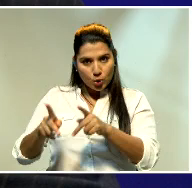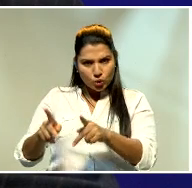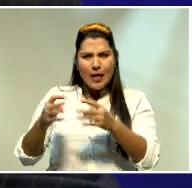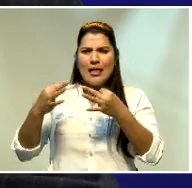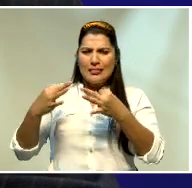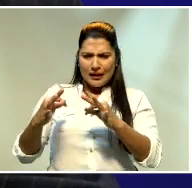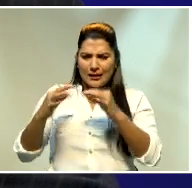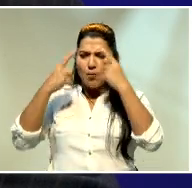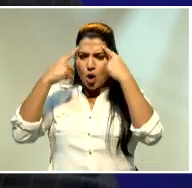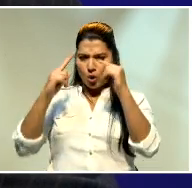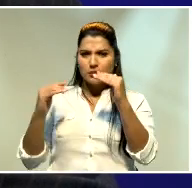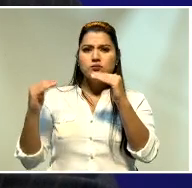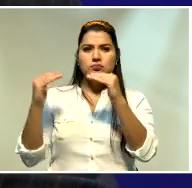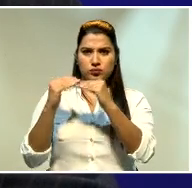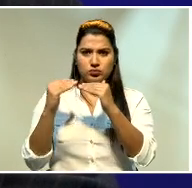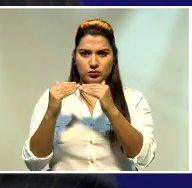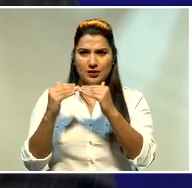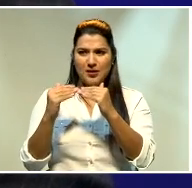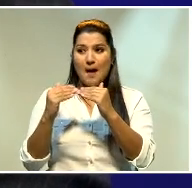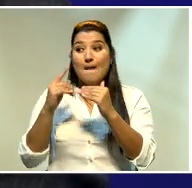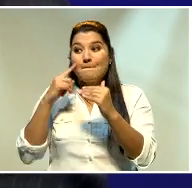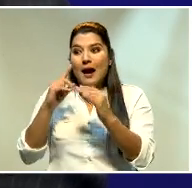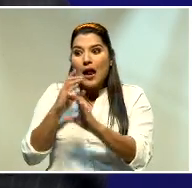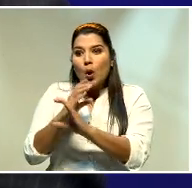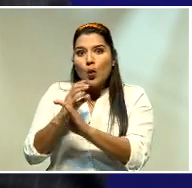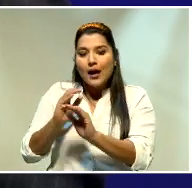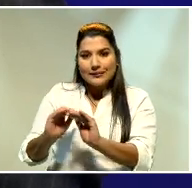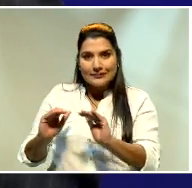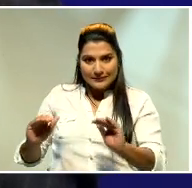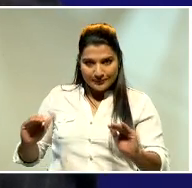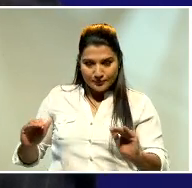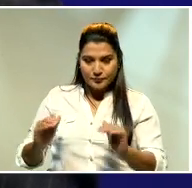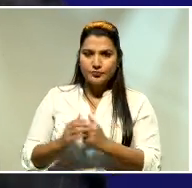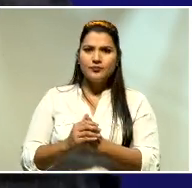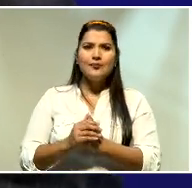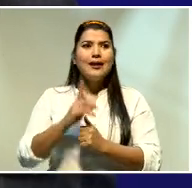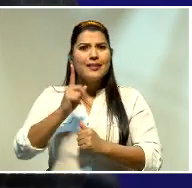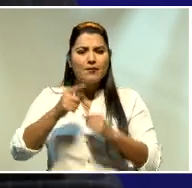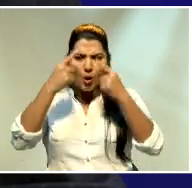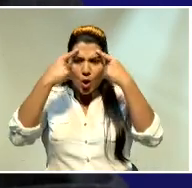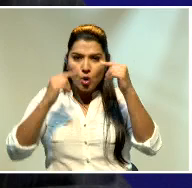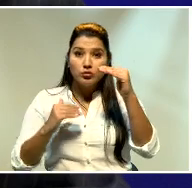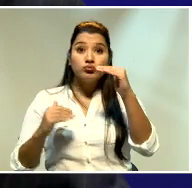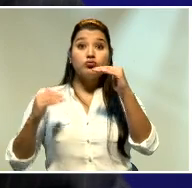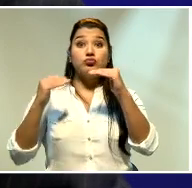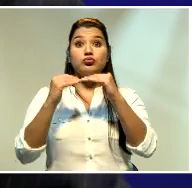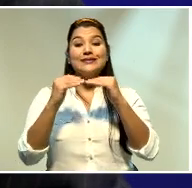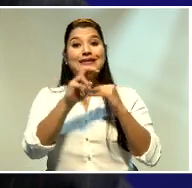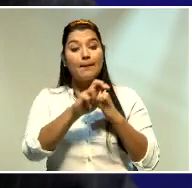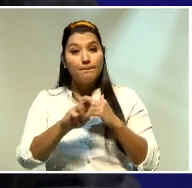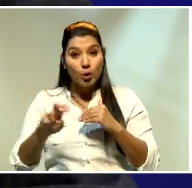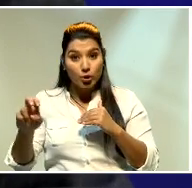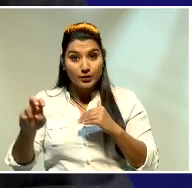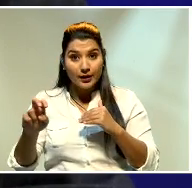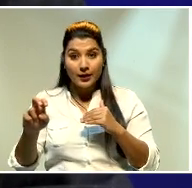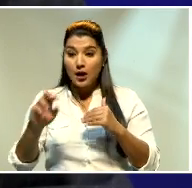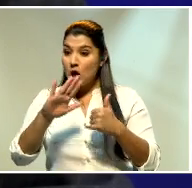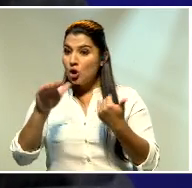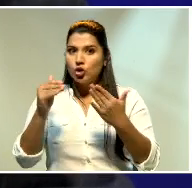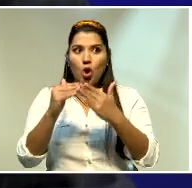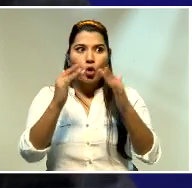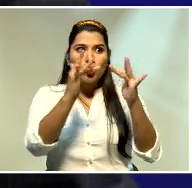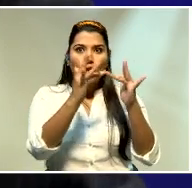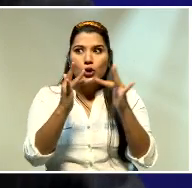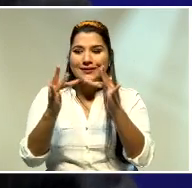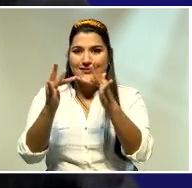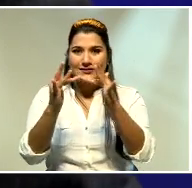muchas tareas en ampliar los temas de cuidado. Tenemos que reducir las brechas de transporte, de toda la conectividad